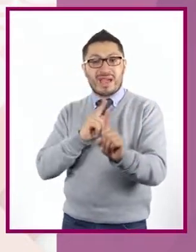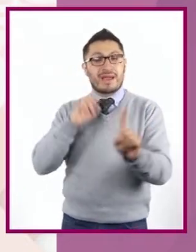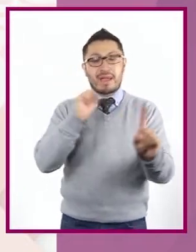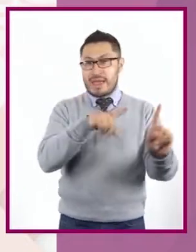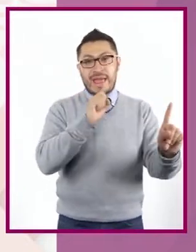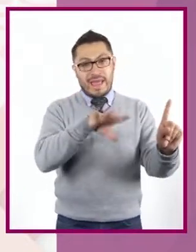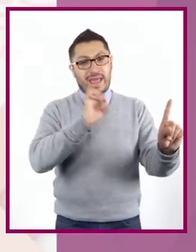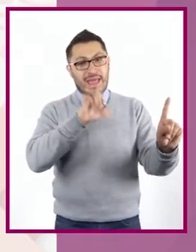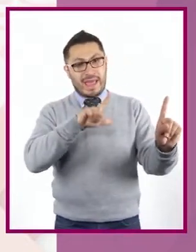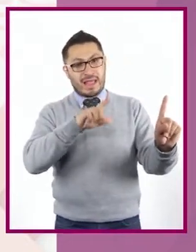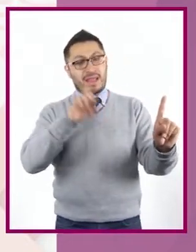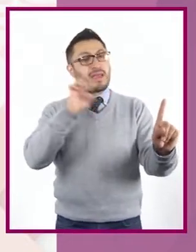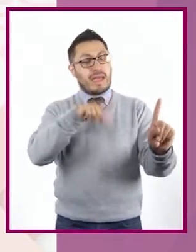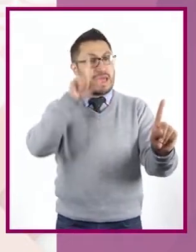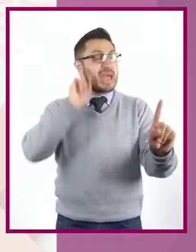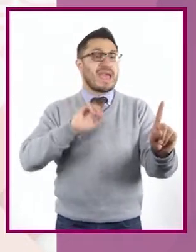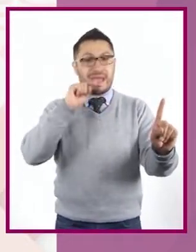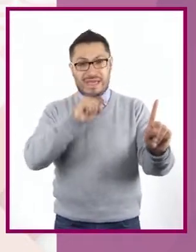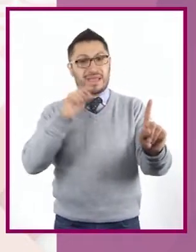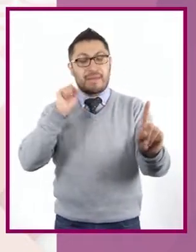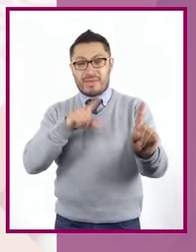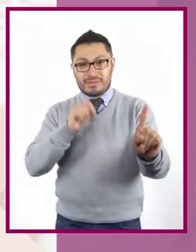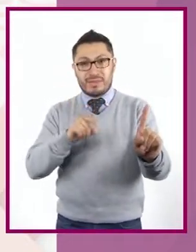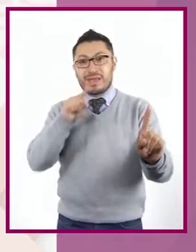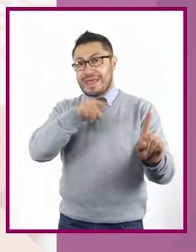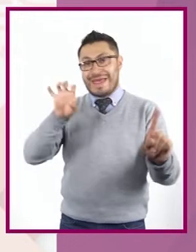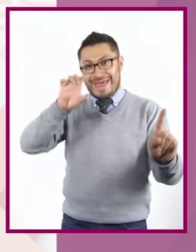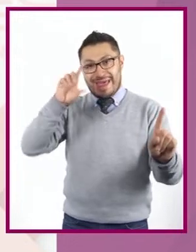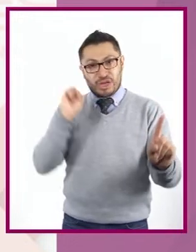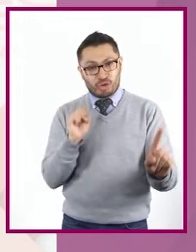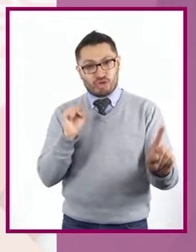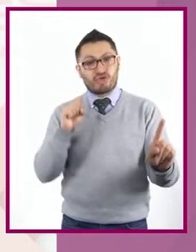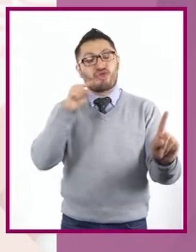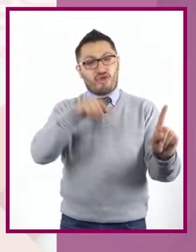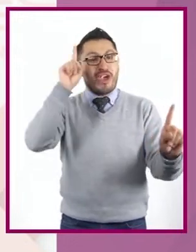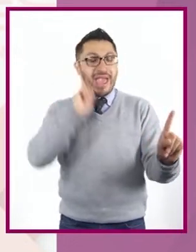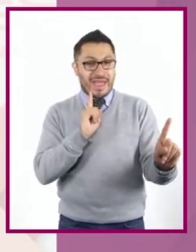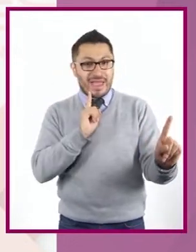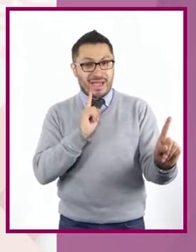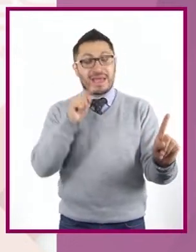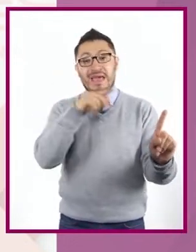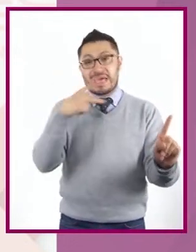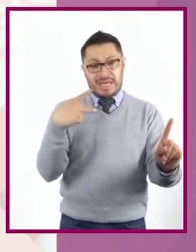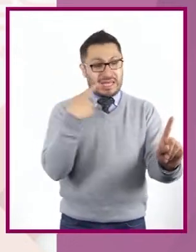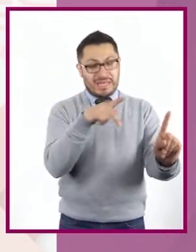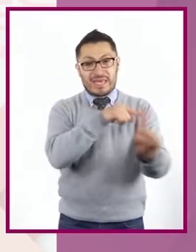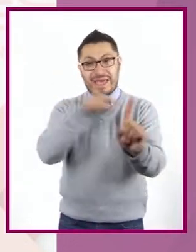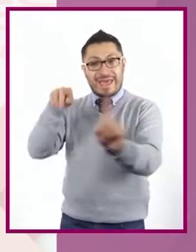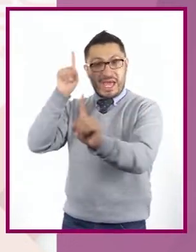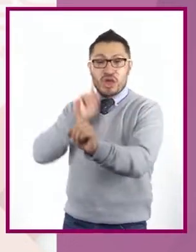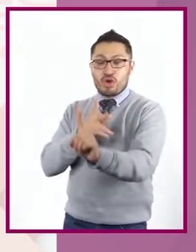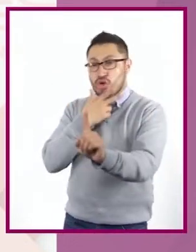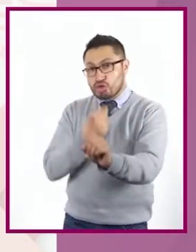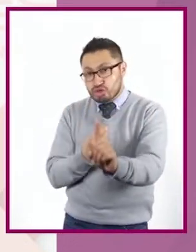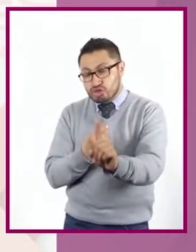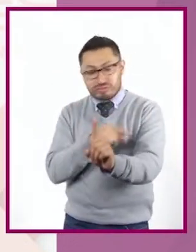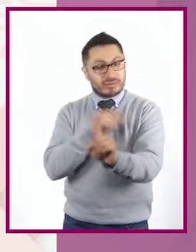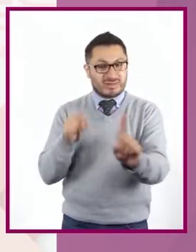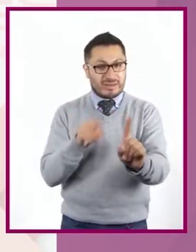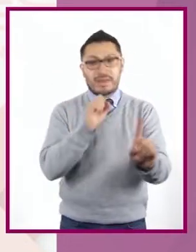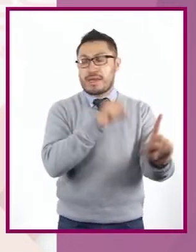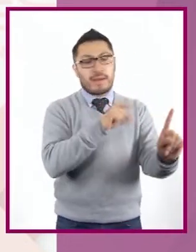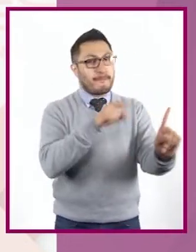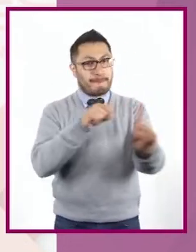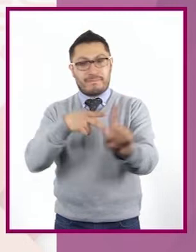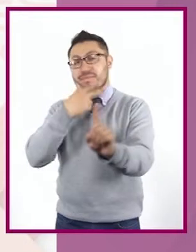mismo. Ella misma. Ellos. Ellas. De ellos, de ellas. Ellos